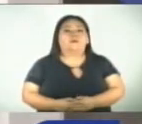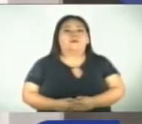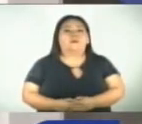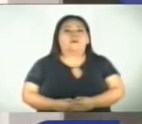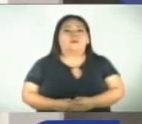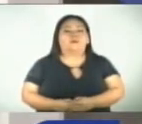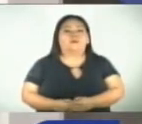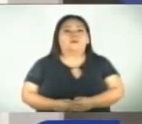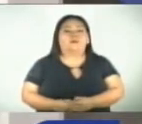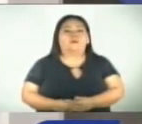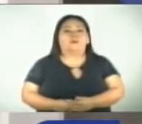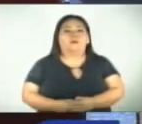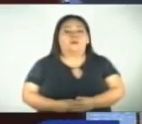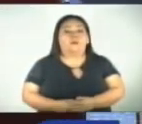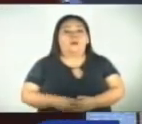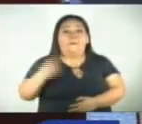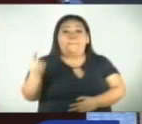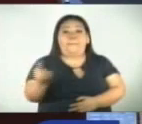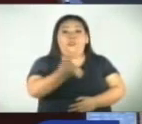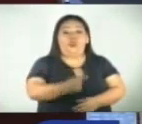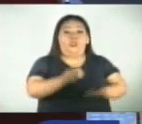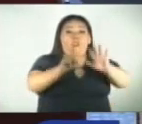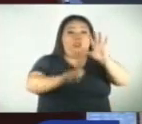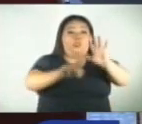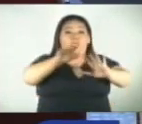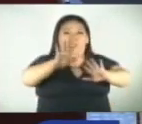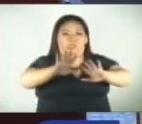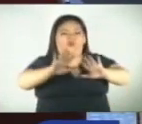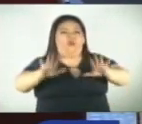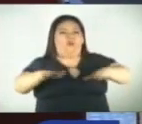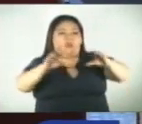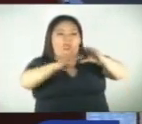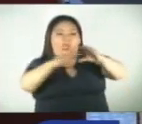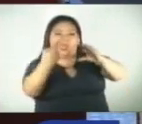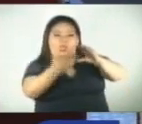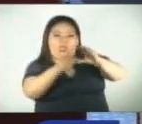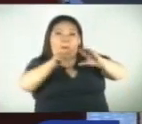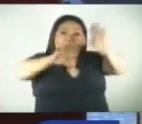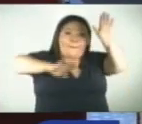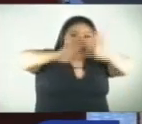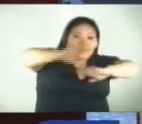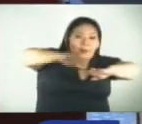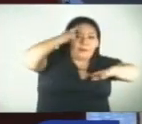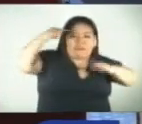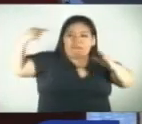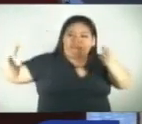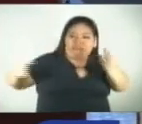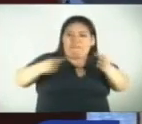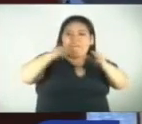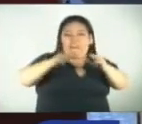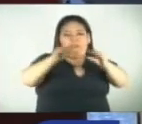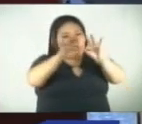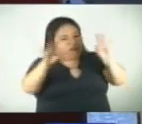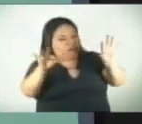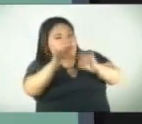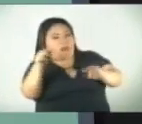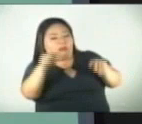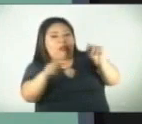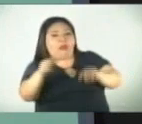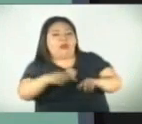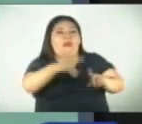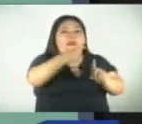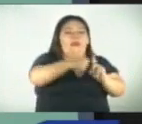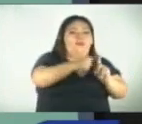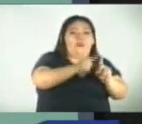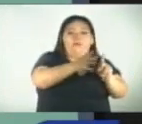65 personas fueron atacadas en redes sociales por su participación política partidaria en El Salvador entre abril y diciembre del